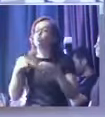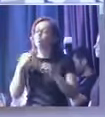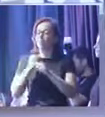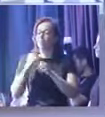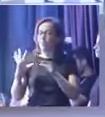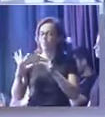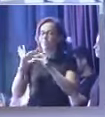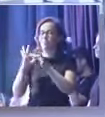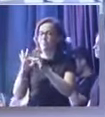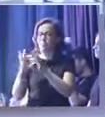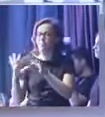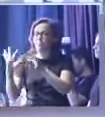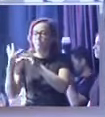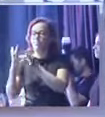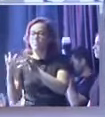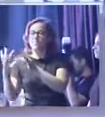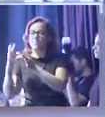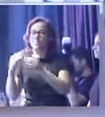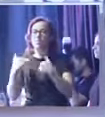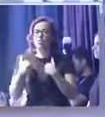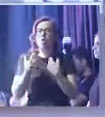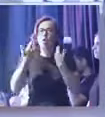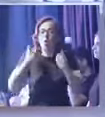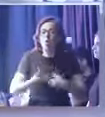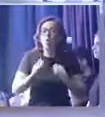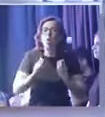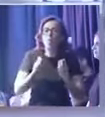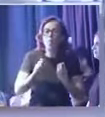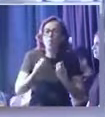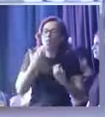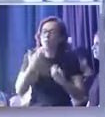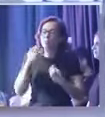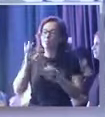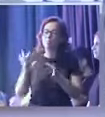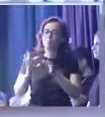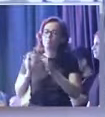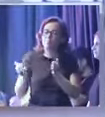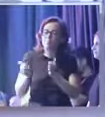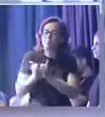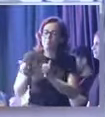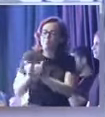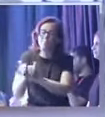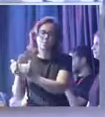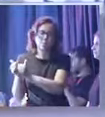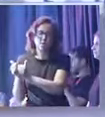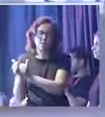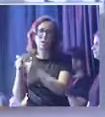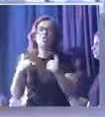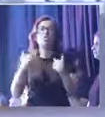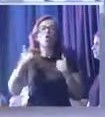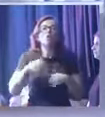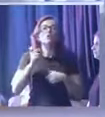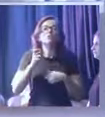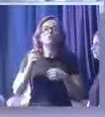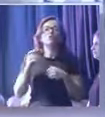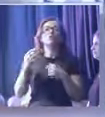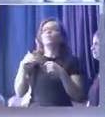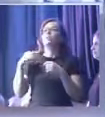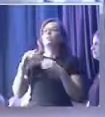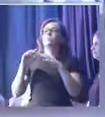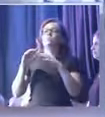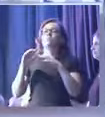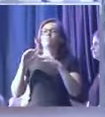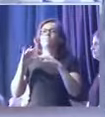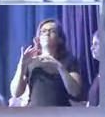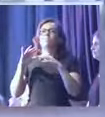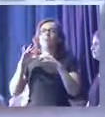trabaja. Que uno es quien es junto con toda la gente con la que se rodea. Yo sé que